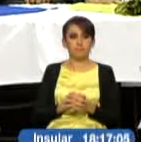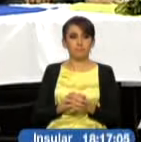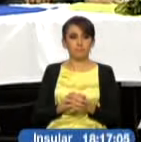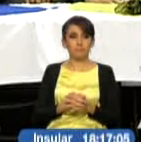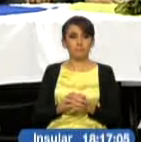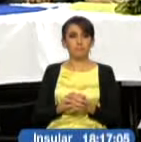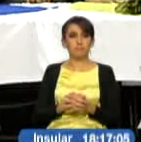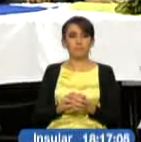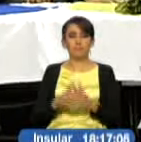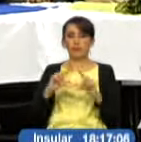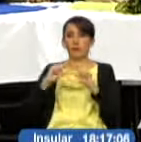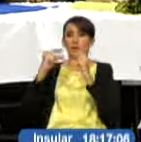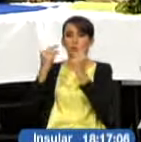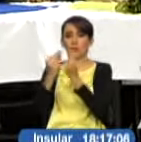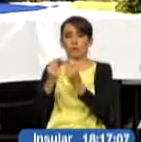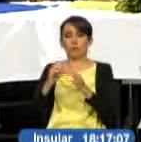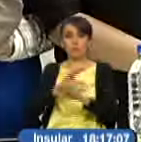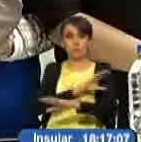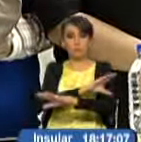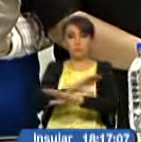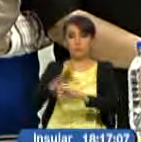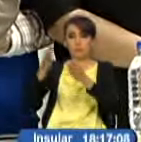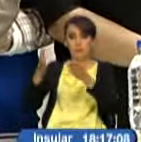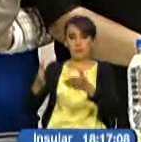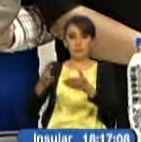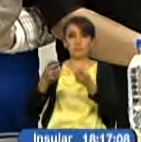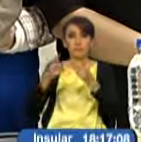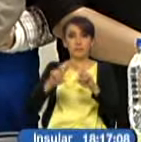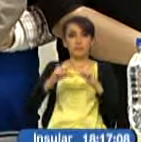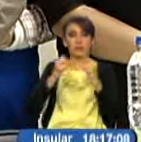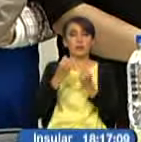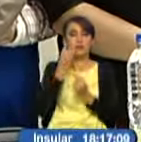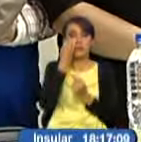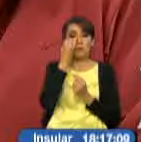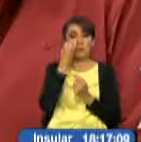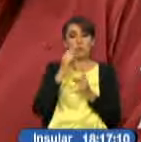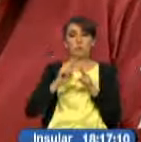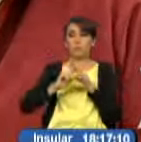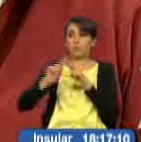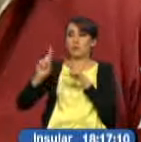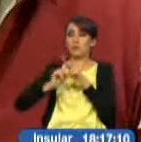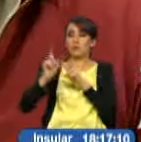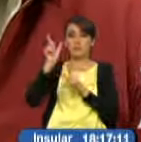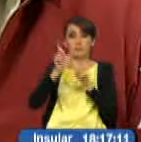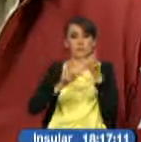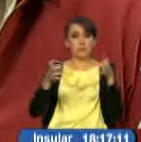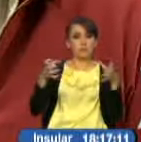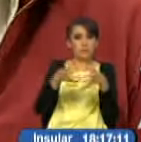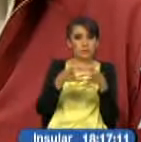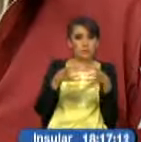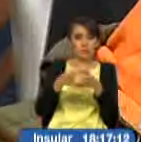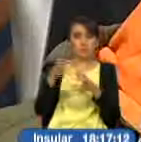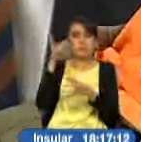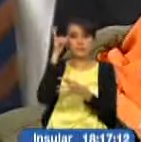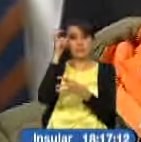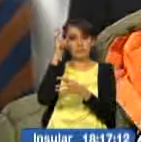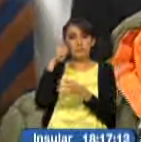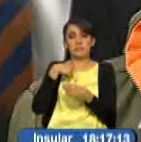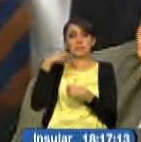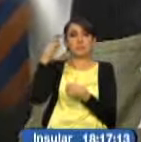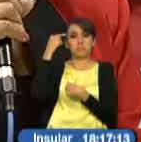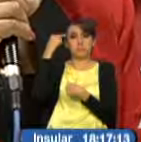Gremios empresariales, organizaciones de campesinos, indígenas, migrantes, trabajadores y otros movimientos creen en la presidencia de Lenín